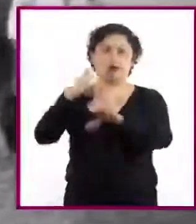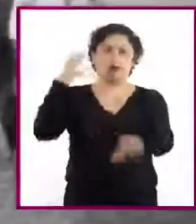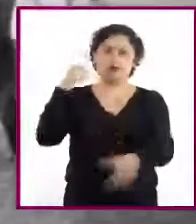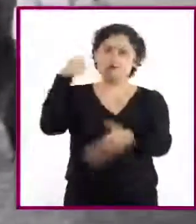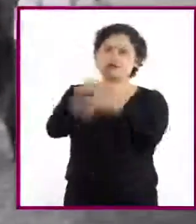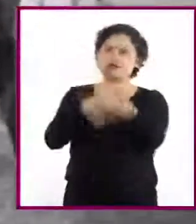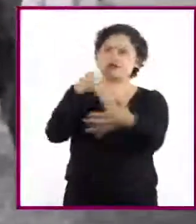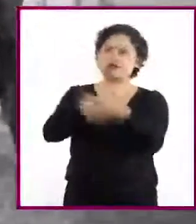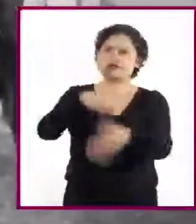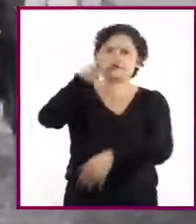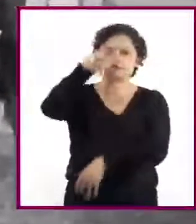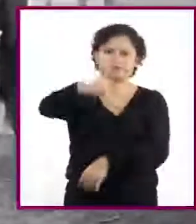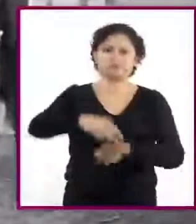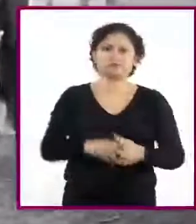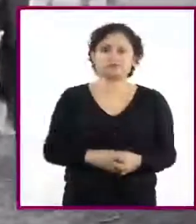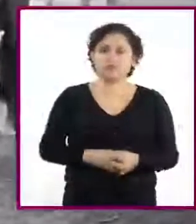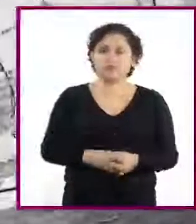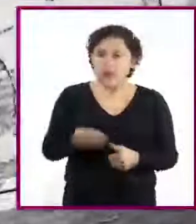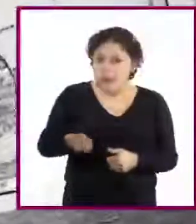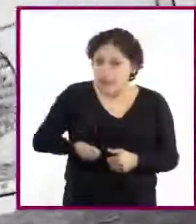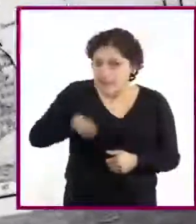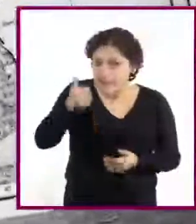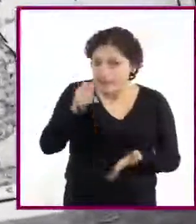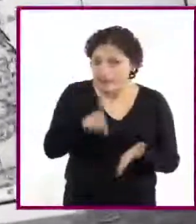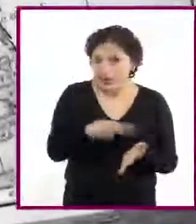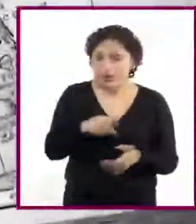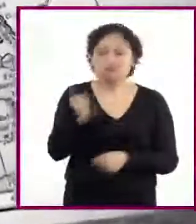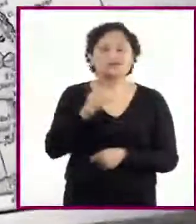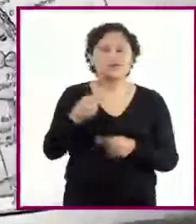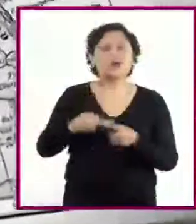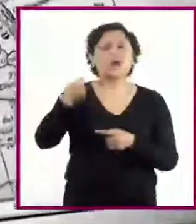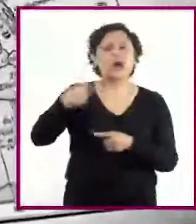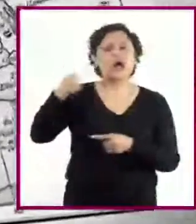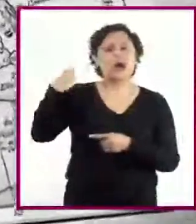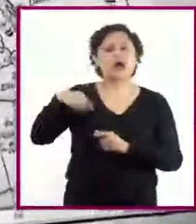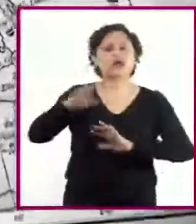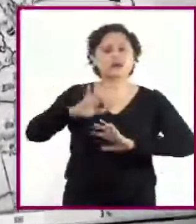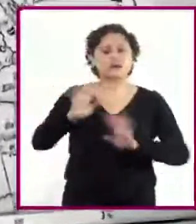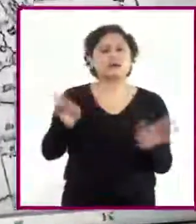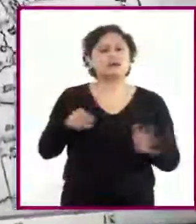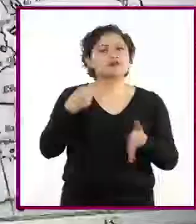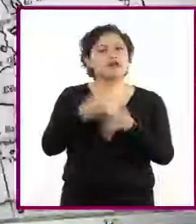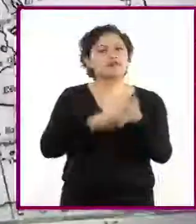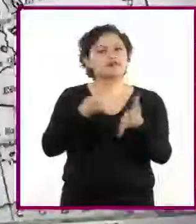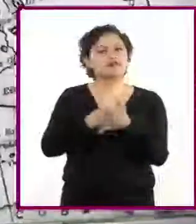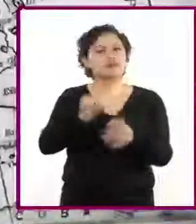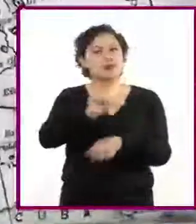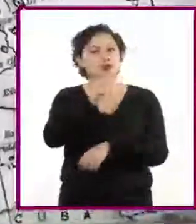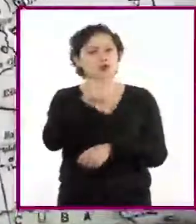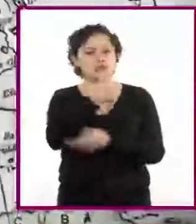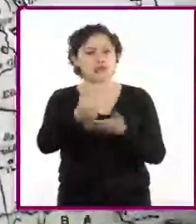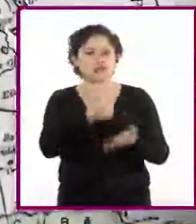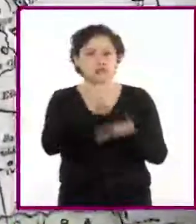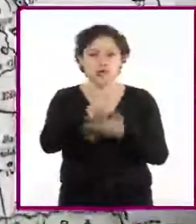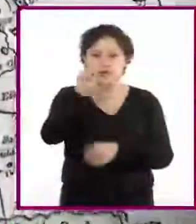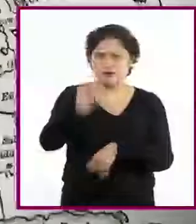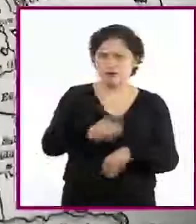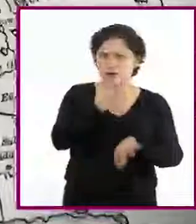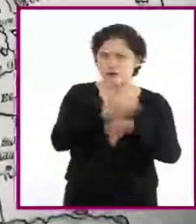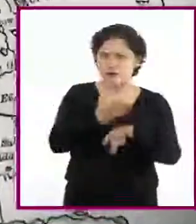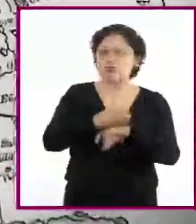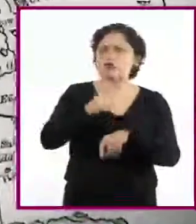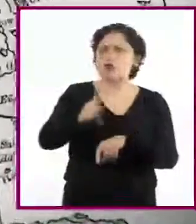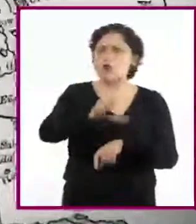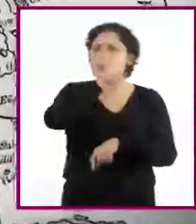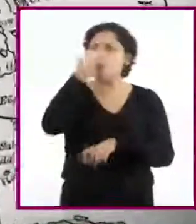ciudad. No era el primer boicot que se intentaba. En otras ciudades del sur de Estados Unidos había habido otros,